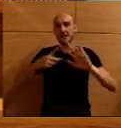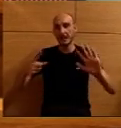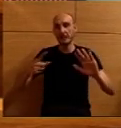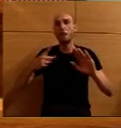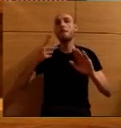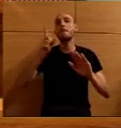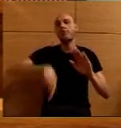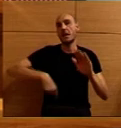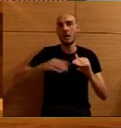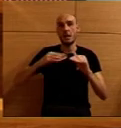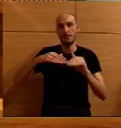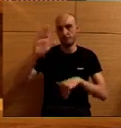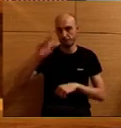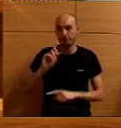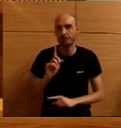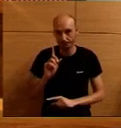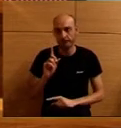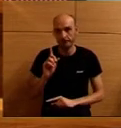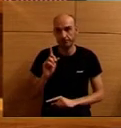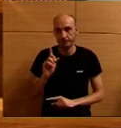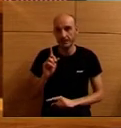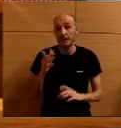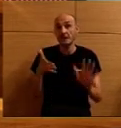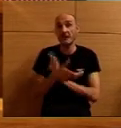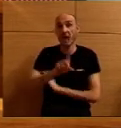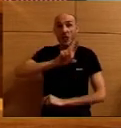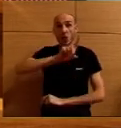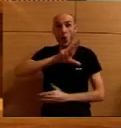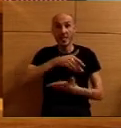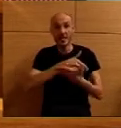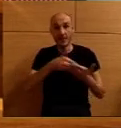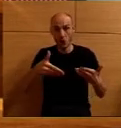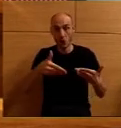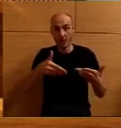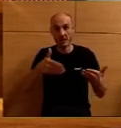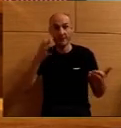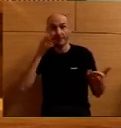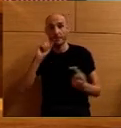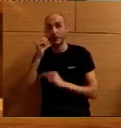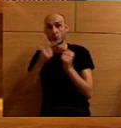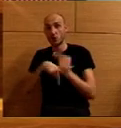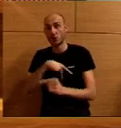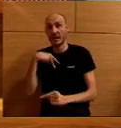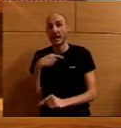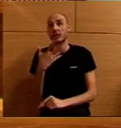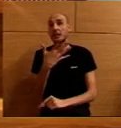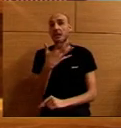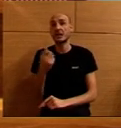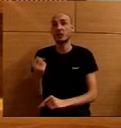12.376.638. Es decir, estamos hablando de 12 millones frente a un presupuesto de 548 millones